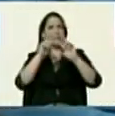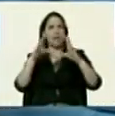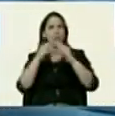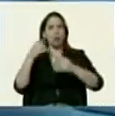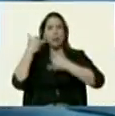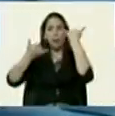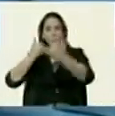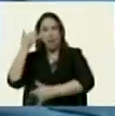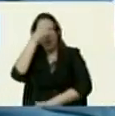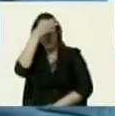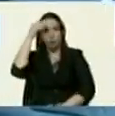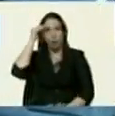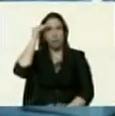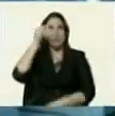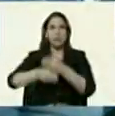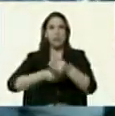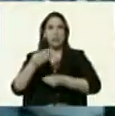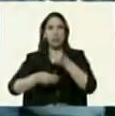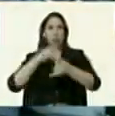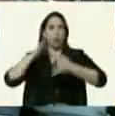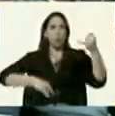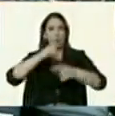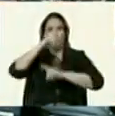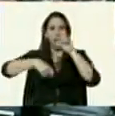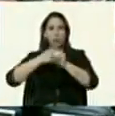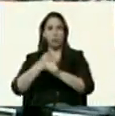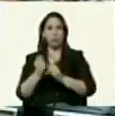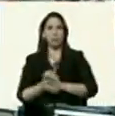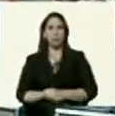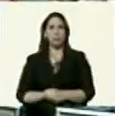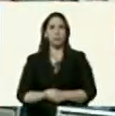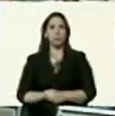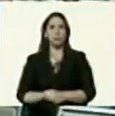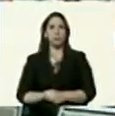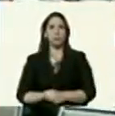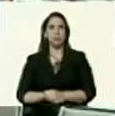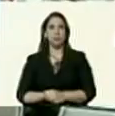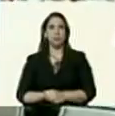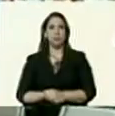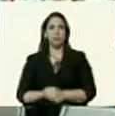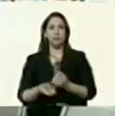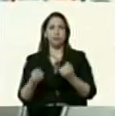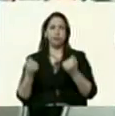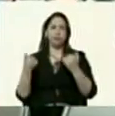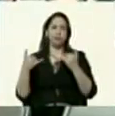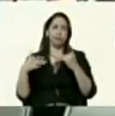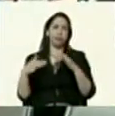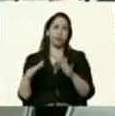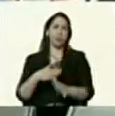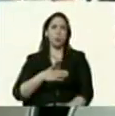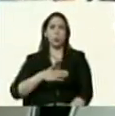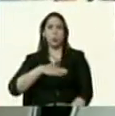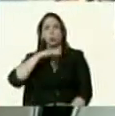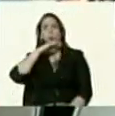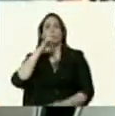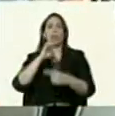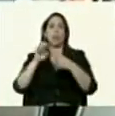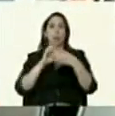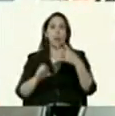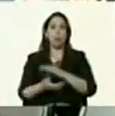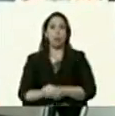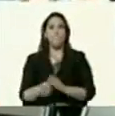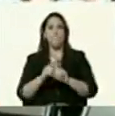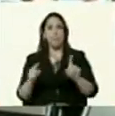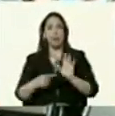llamadas en el último año, encontrarían suficientes elementos